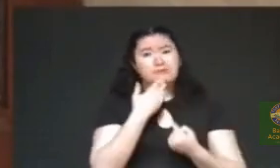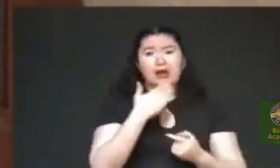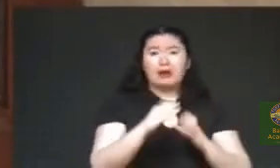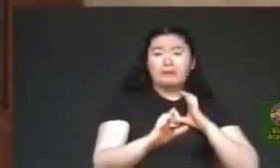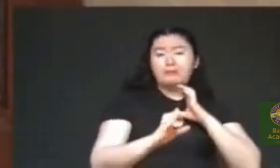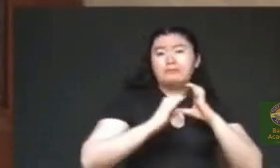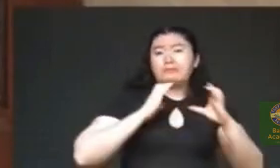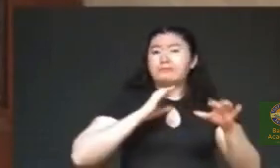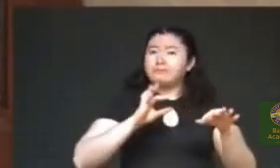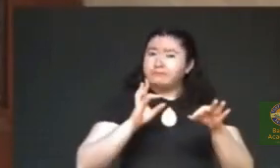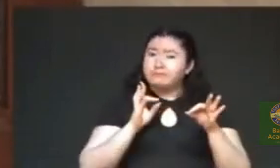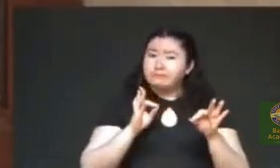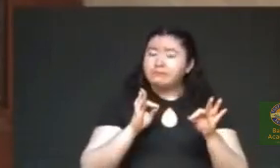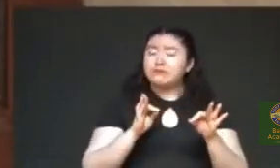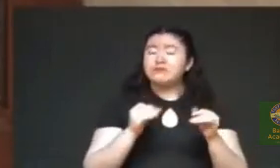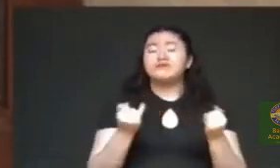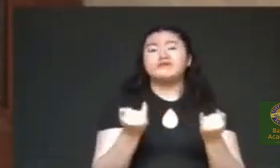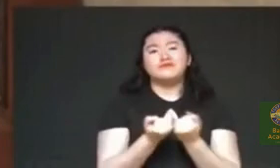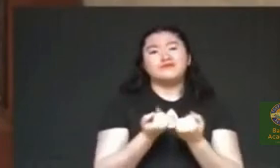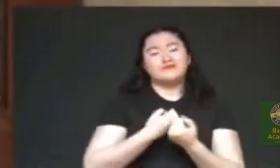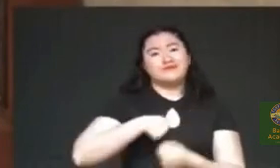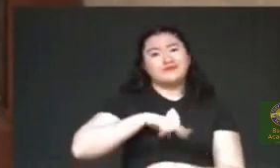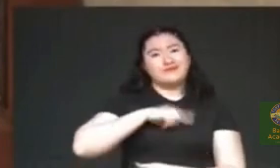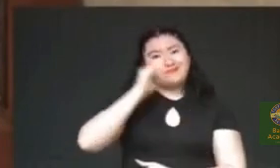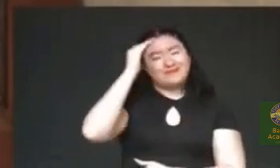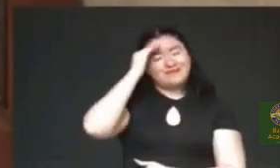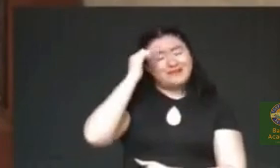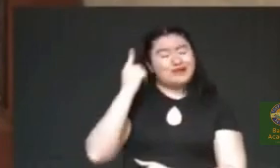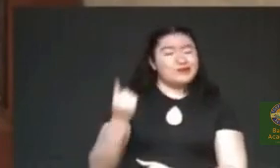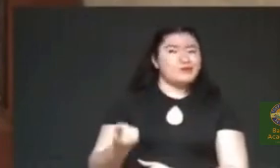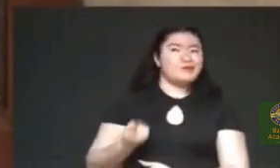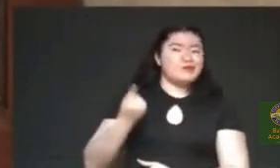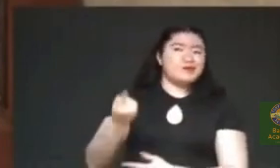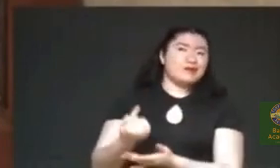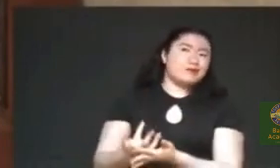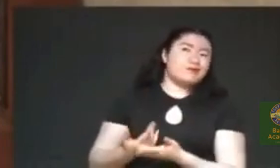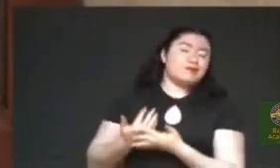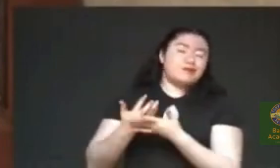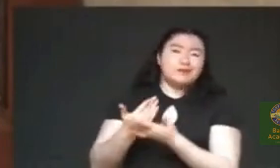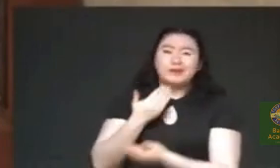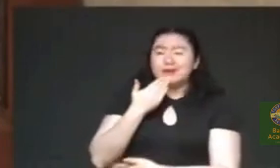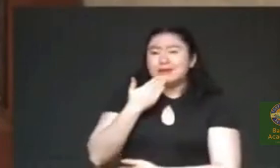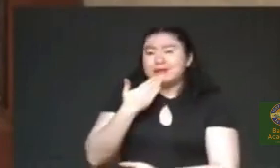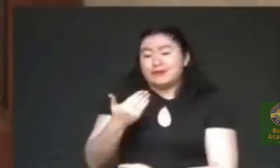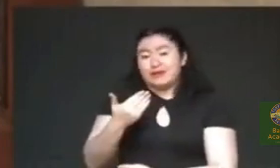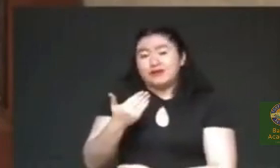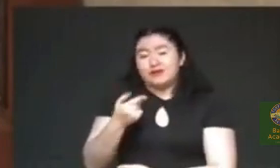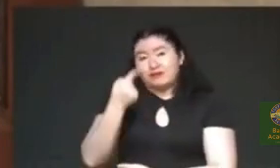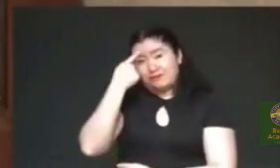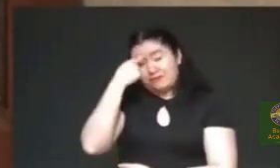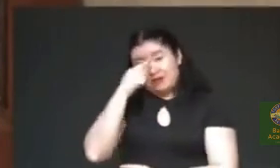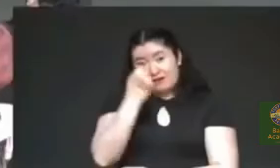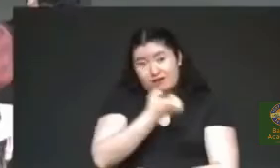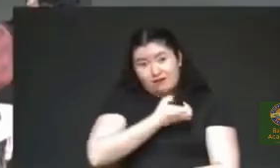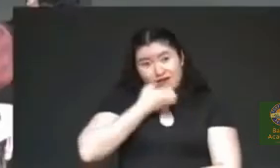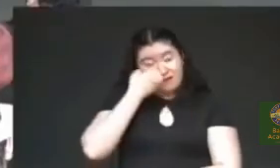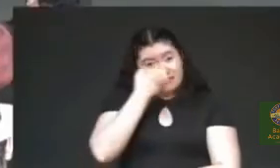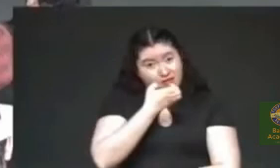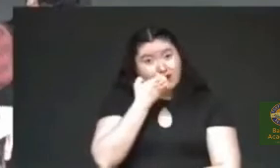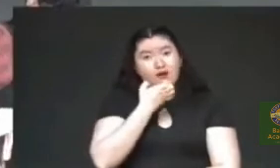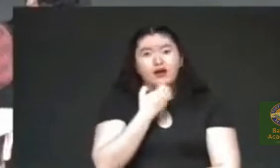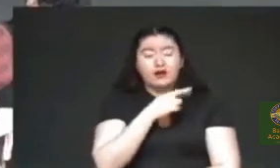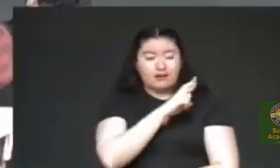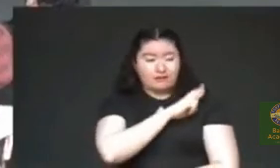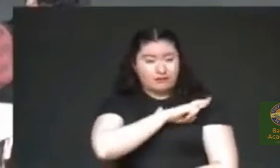comunicación, y hay también mucha esperanza y muchas ganas de abrir por las escuelas particulares. ¿Cuántas escuelas